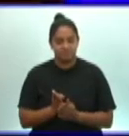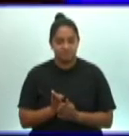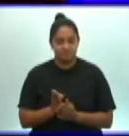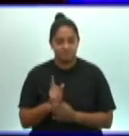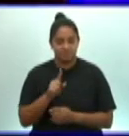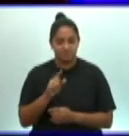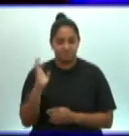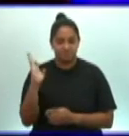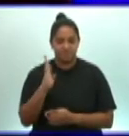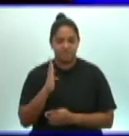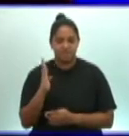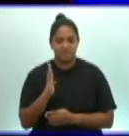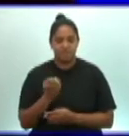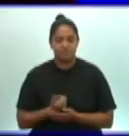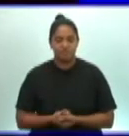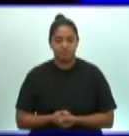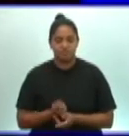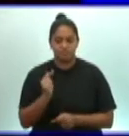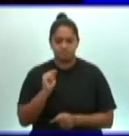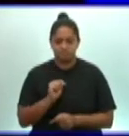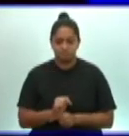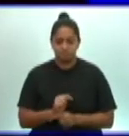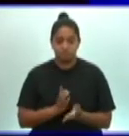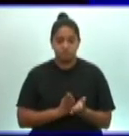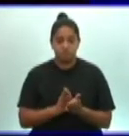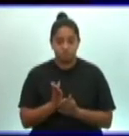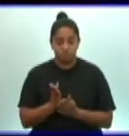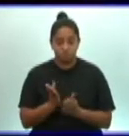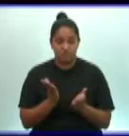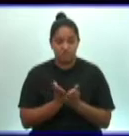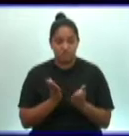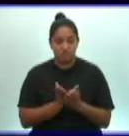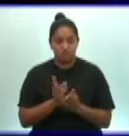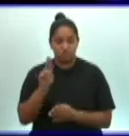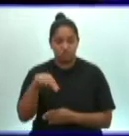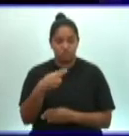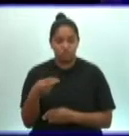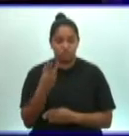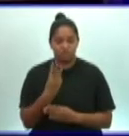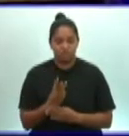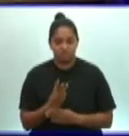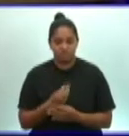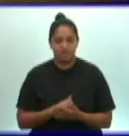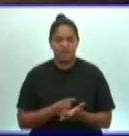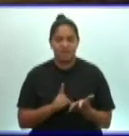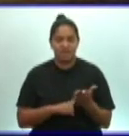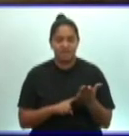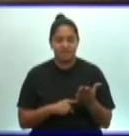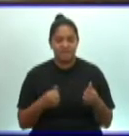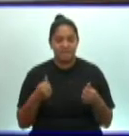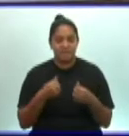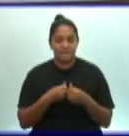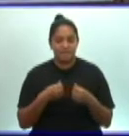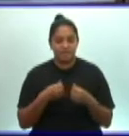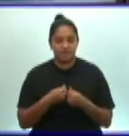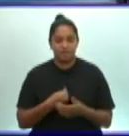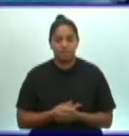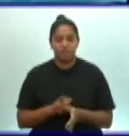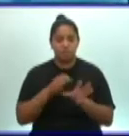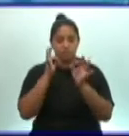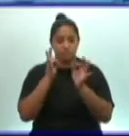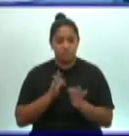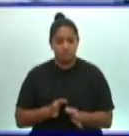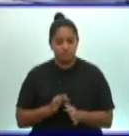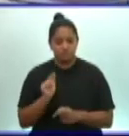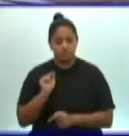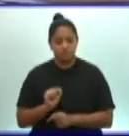es la física. Hoy estaremos dando continuidad al estudio de la unidad número 3, electricidad y magnetismo, y en la que estaremos trabajando específicamente hoy